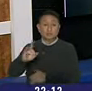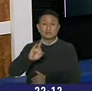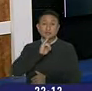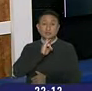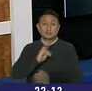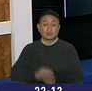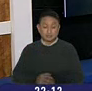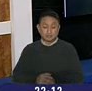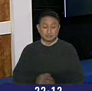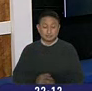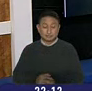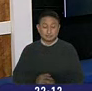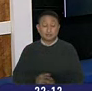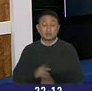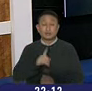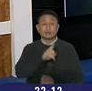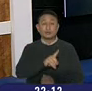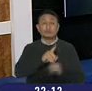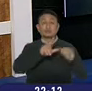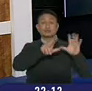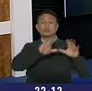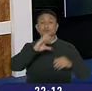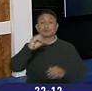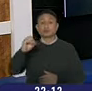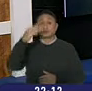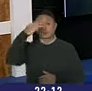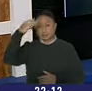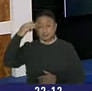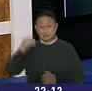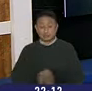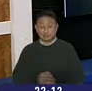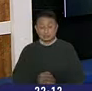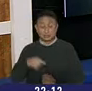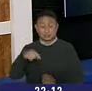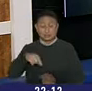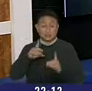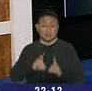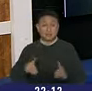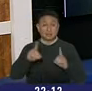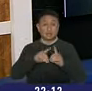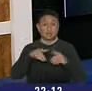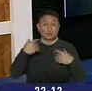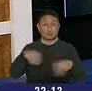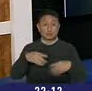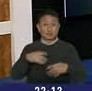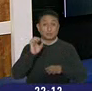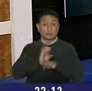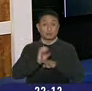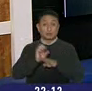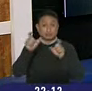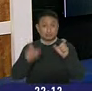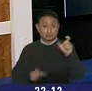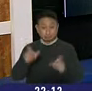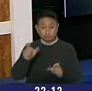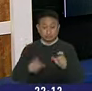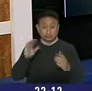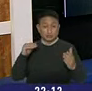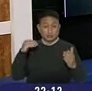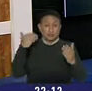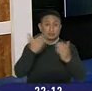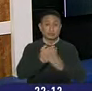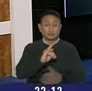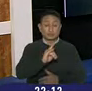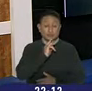Desde 1-800 migrante, hablan de alarmantes cifras de compatriotas que buscan alcanzar el